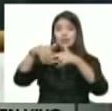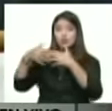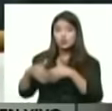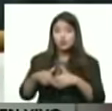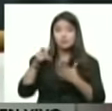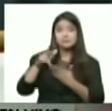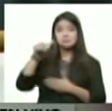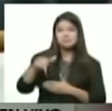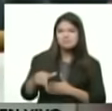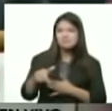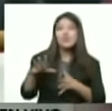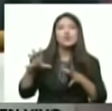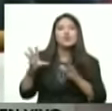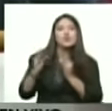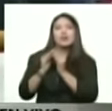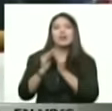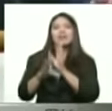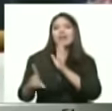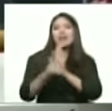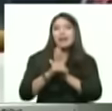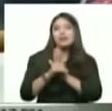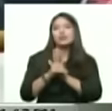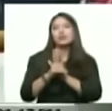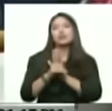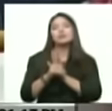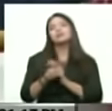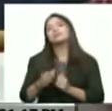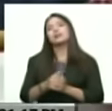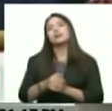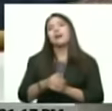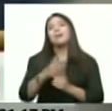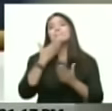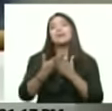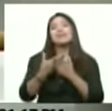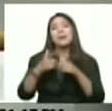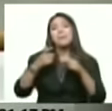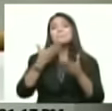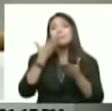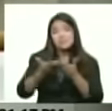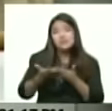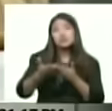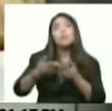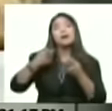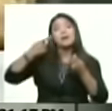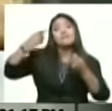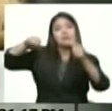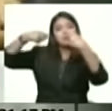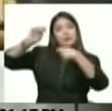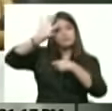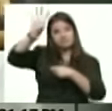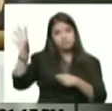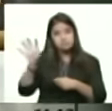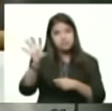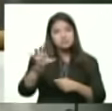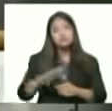acá, es simplificar el decreto con una moratoria del requisito de licencia especial de exportación.